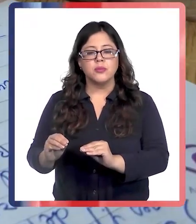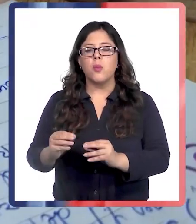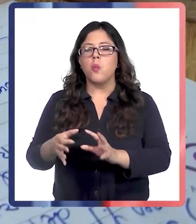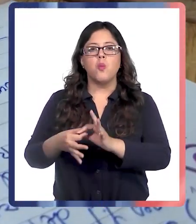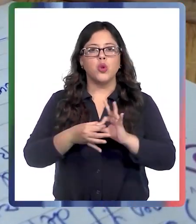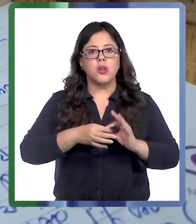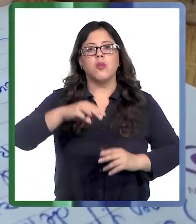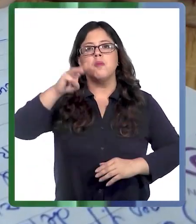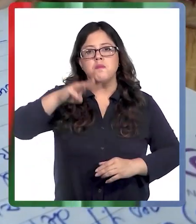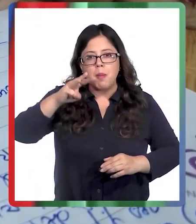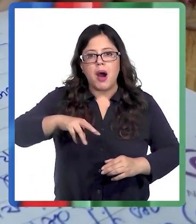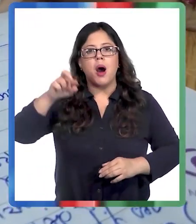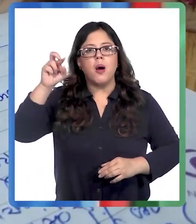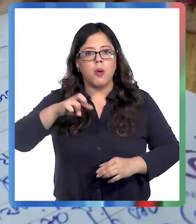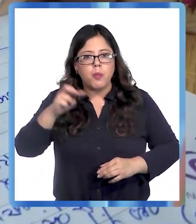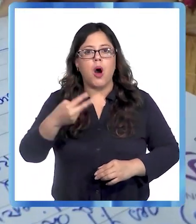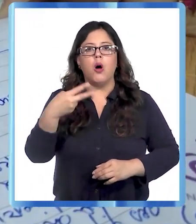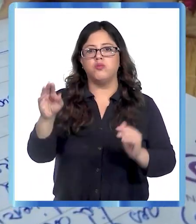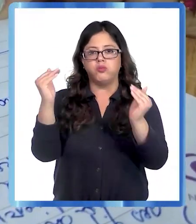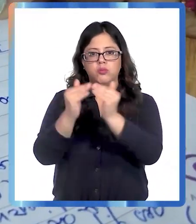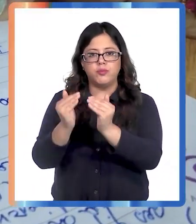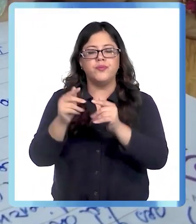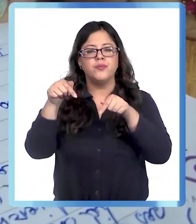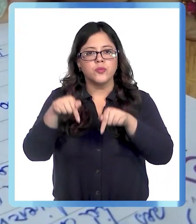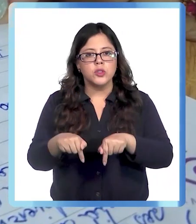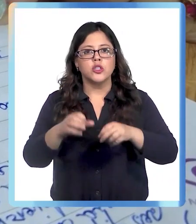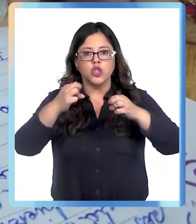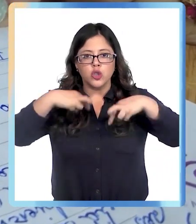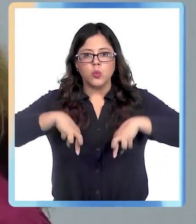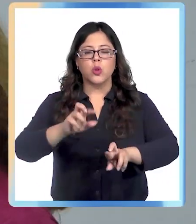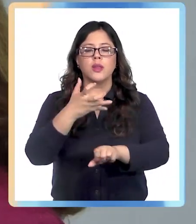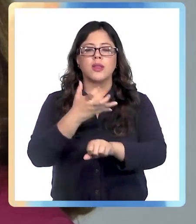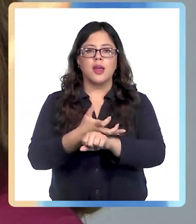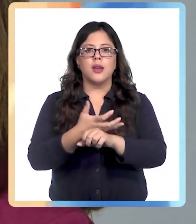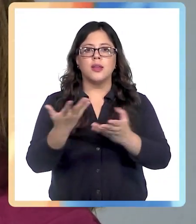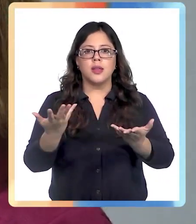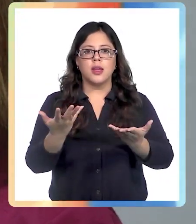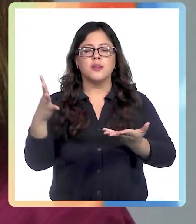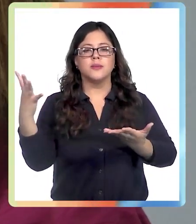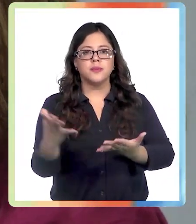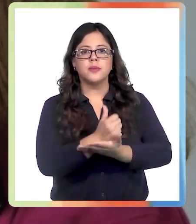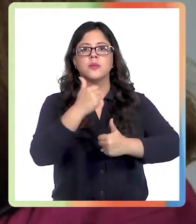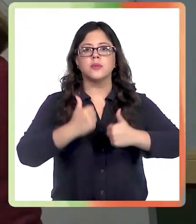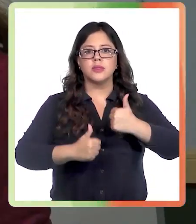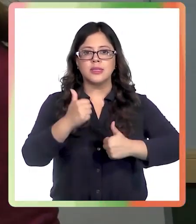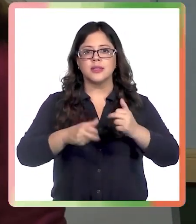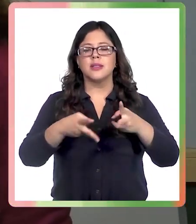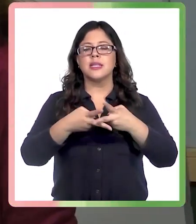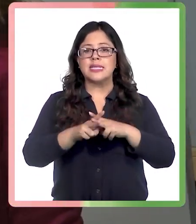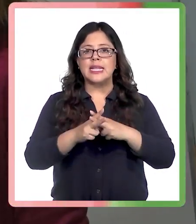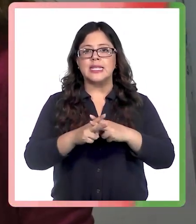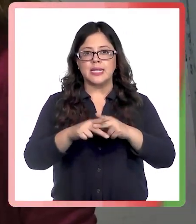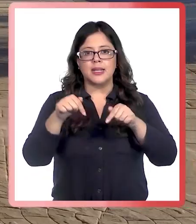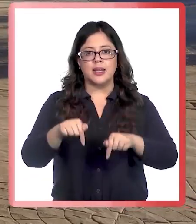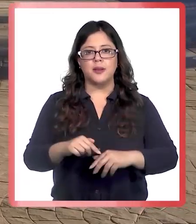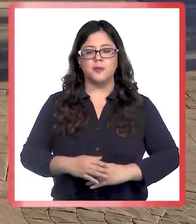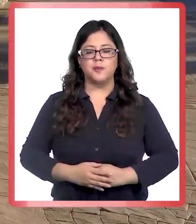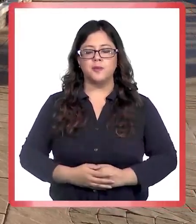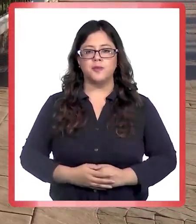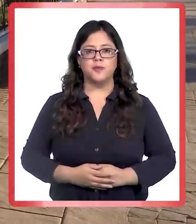ser mamá, papá, dueñas de casa, y hoy día tienen esta oportunidad de poder lograr una carrera técnica con